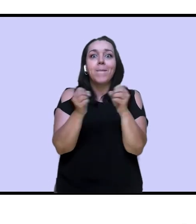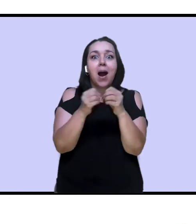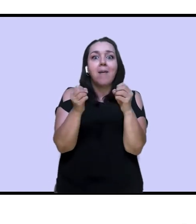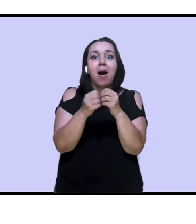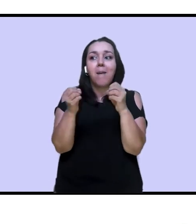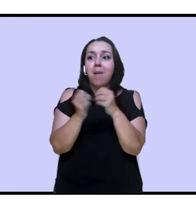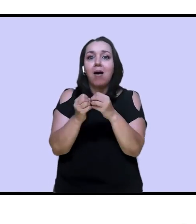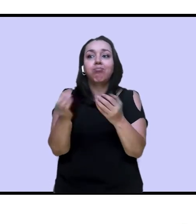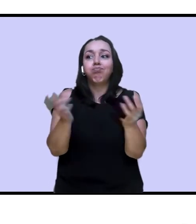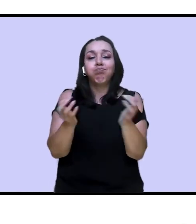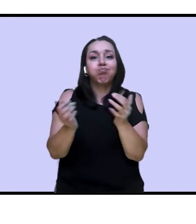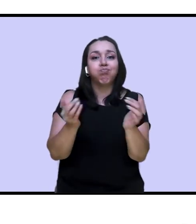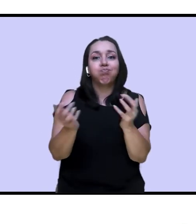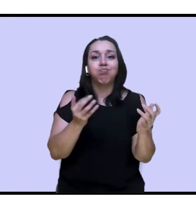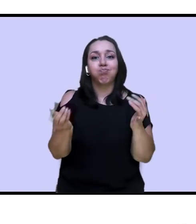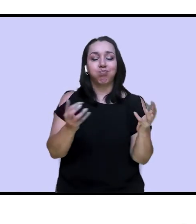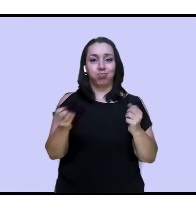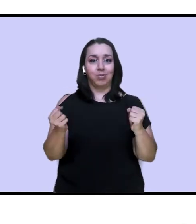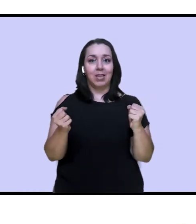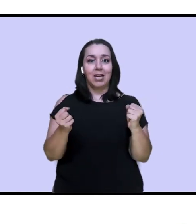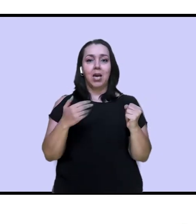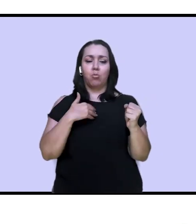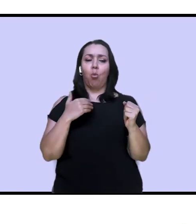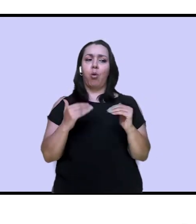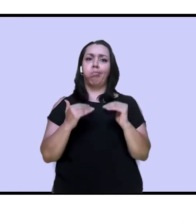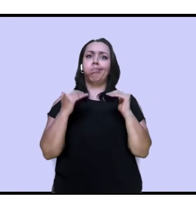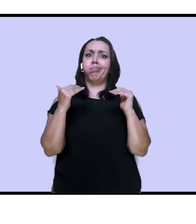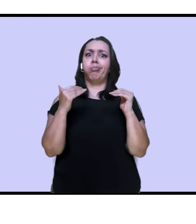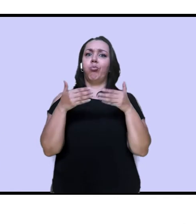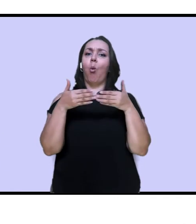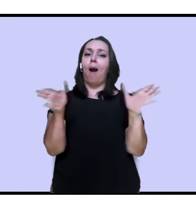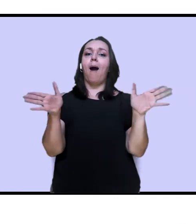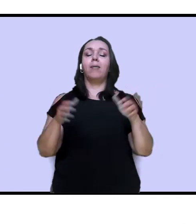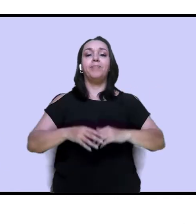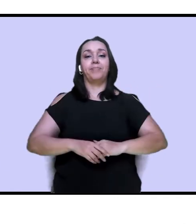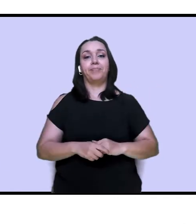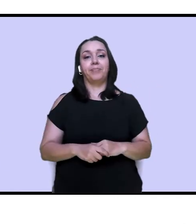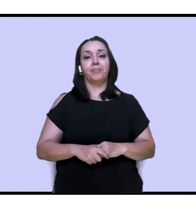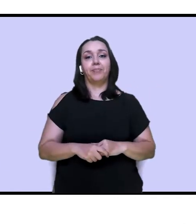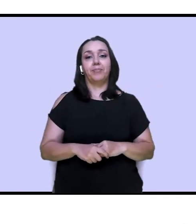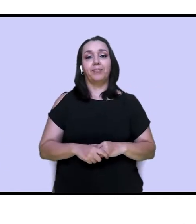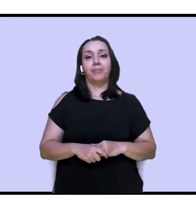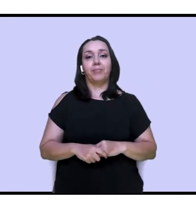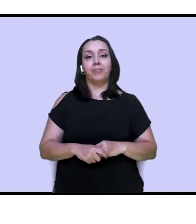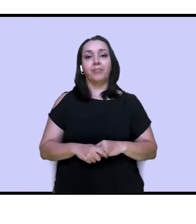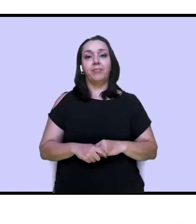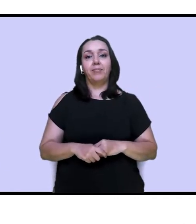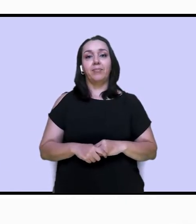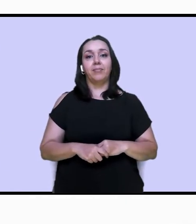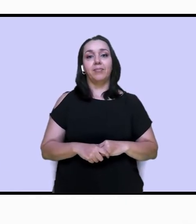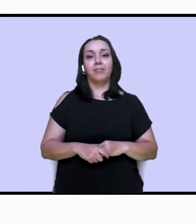duda alguna, tenemos que tener un alto nivel de apertura.